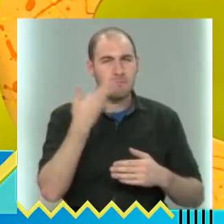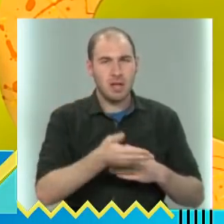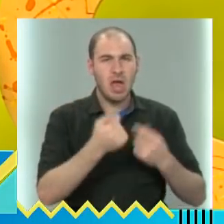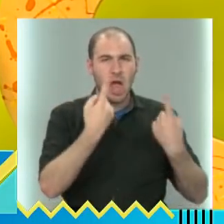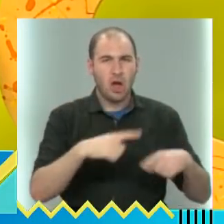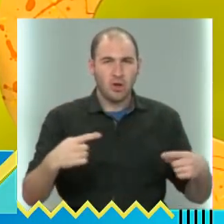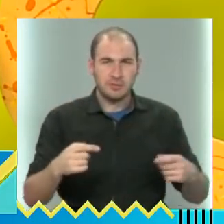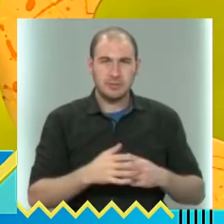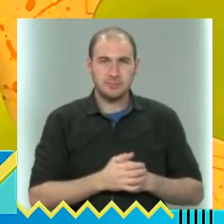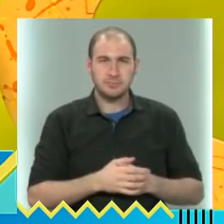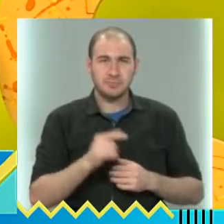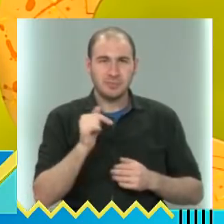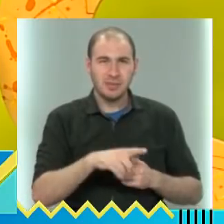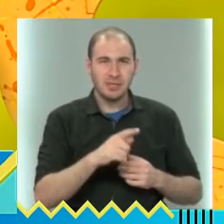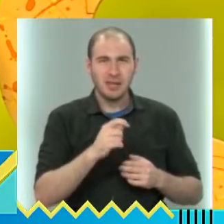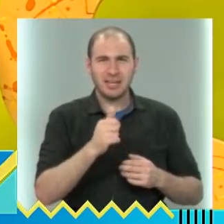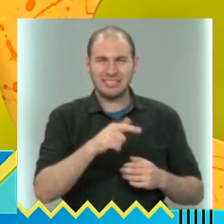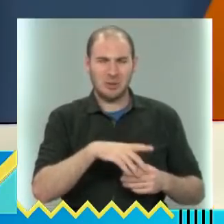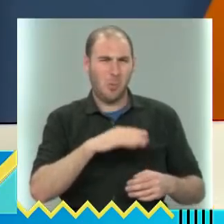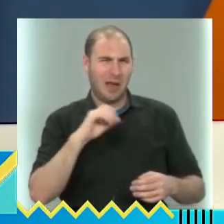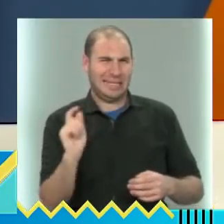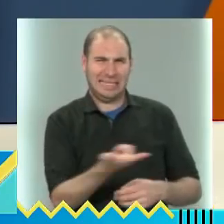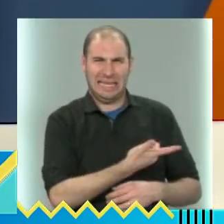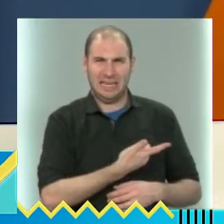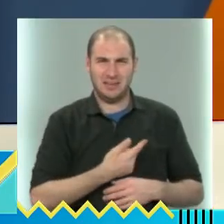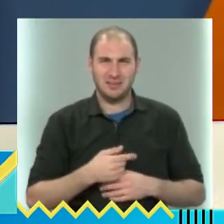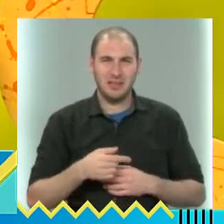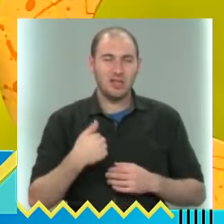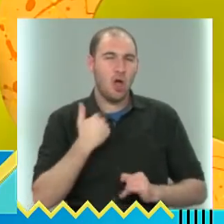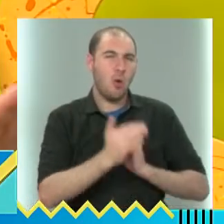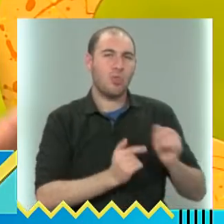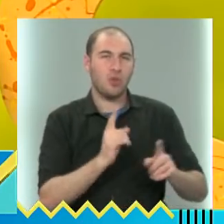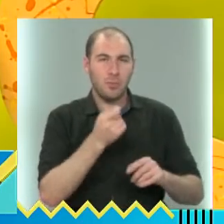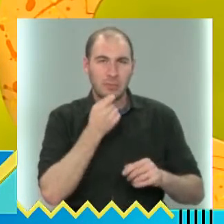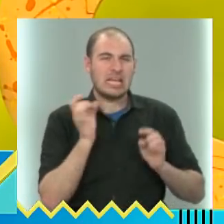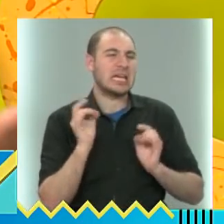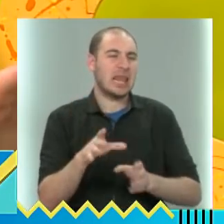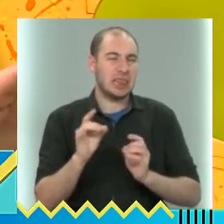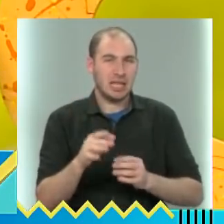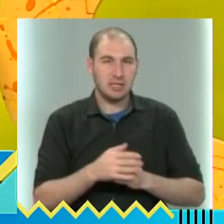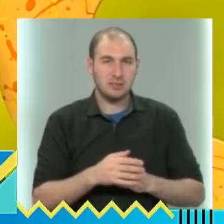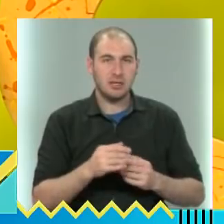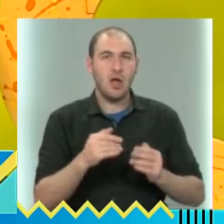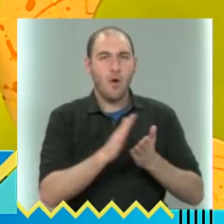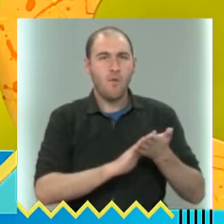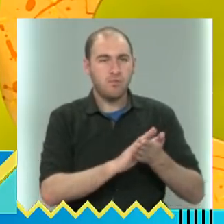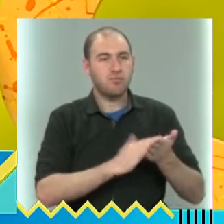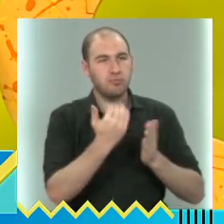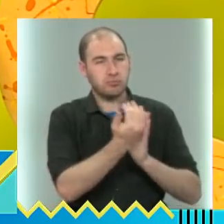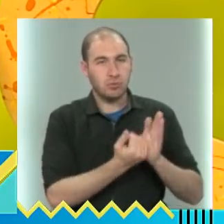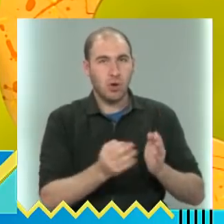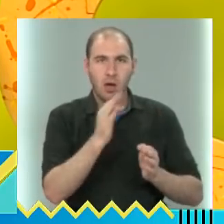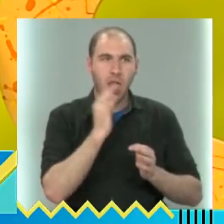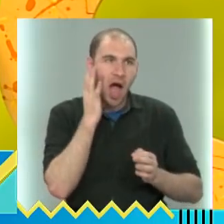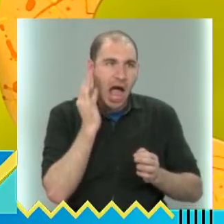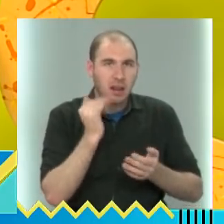cosas que realmente rayan en el absurdo. Y no estoy haciendo referencia a críticas con cierto fundamento, o por lo menos con